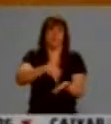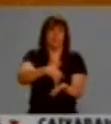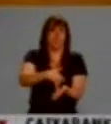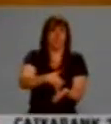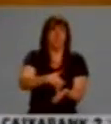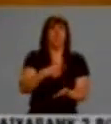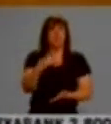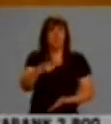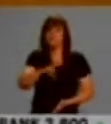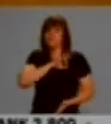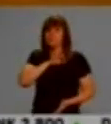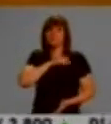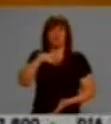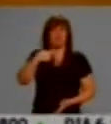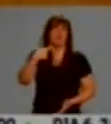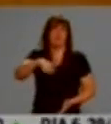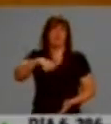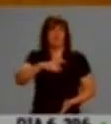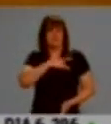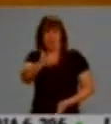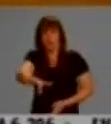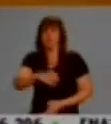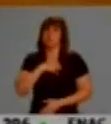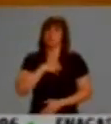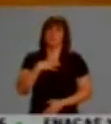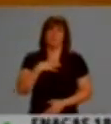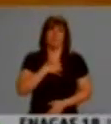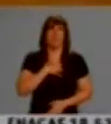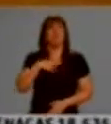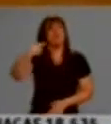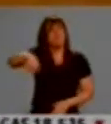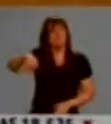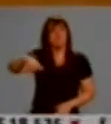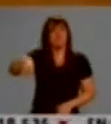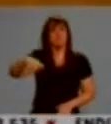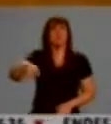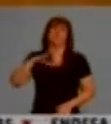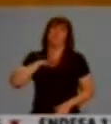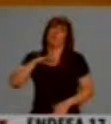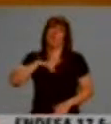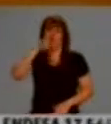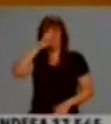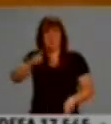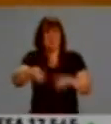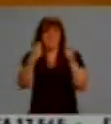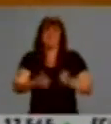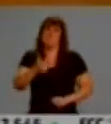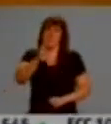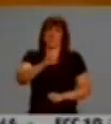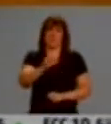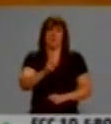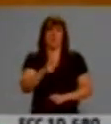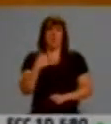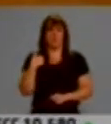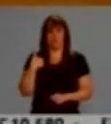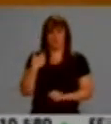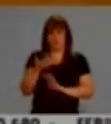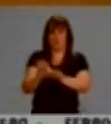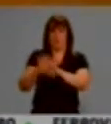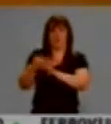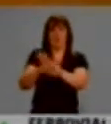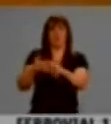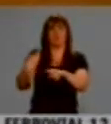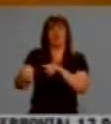presidente, no tiene perdón. Presidente, haga el favor de no faltarnos más al respeto acercándose a los hechos como si